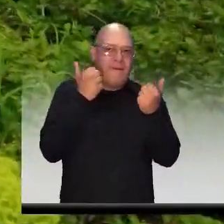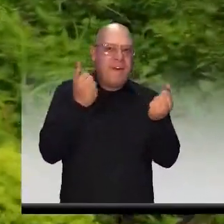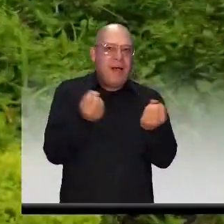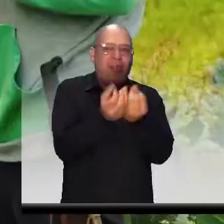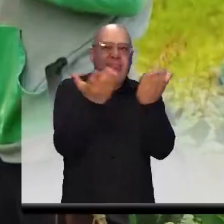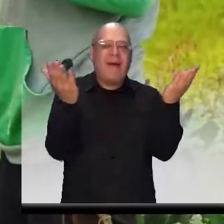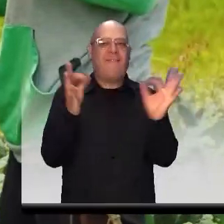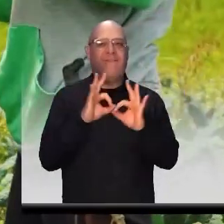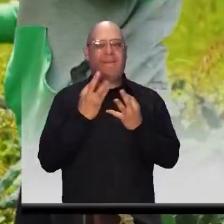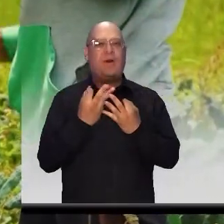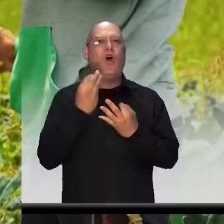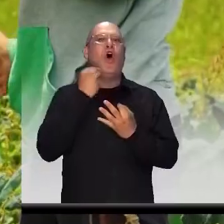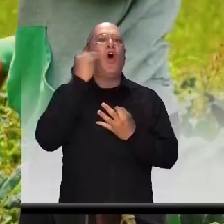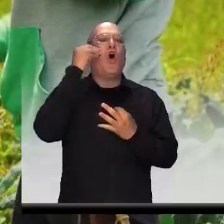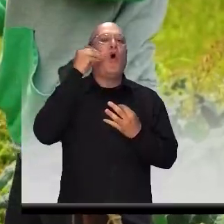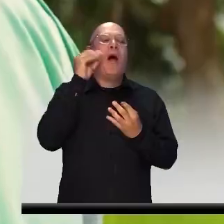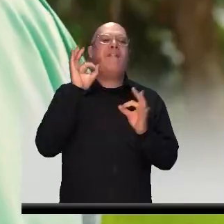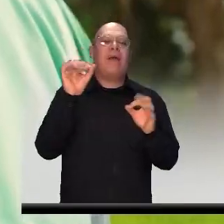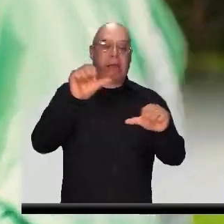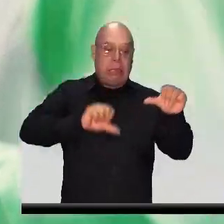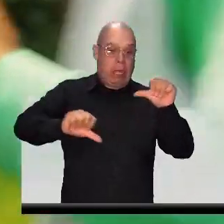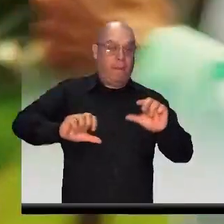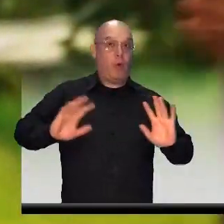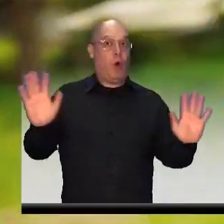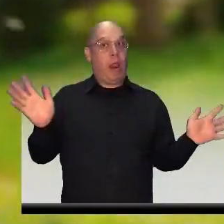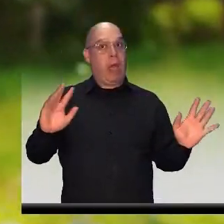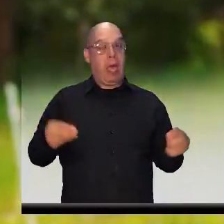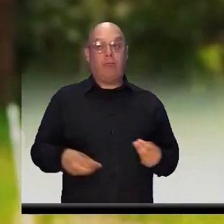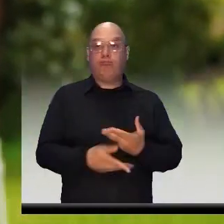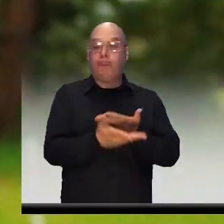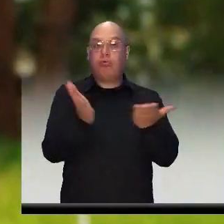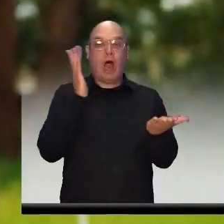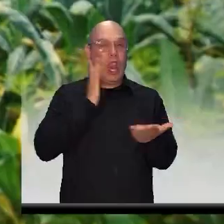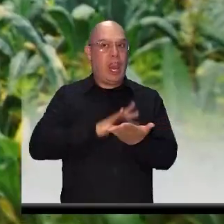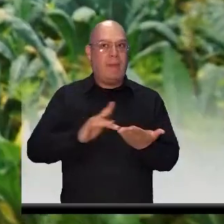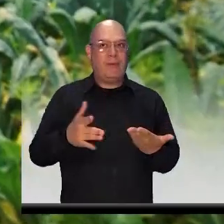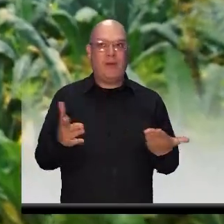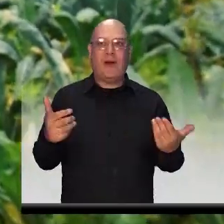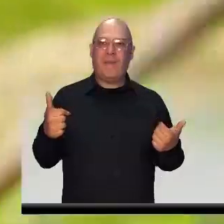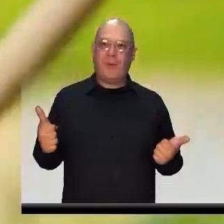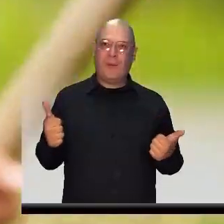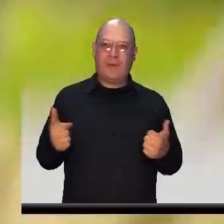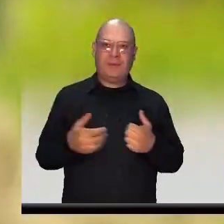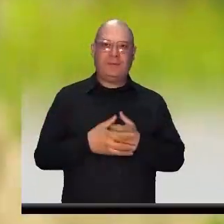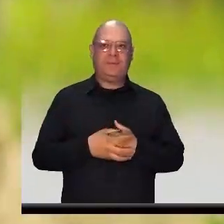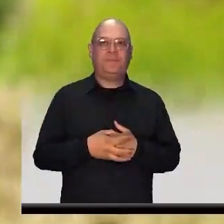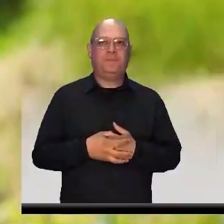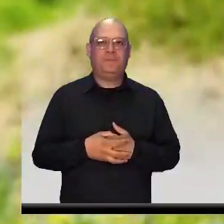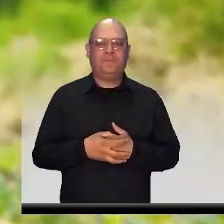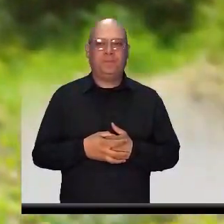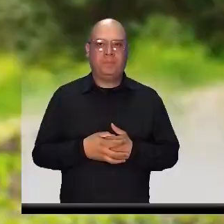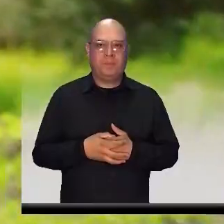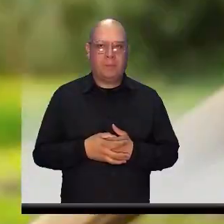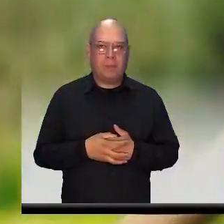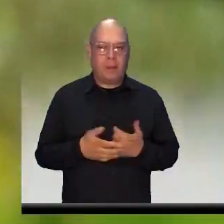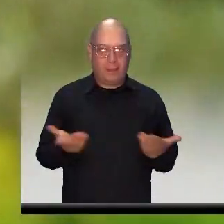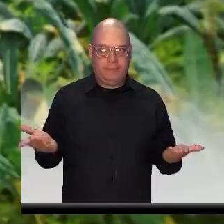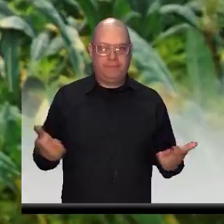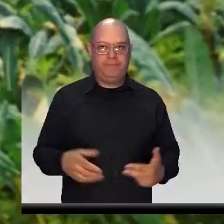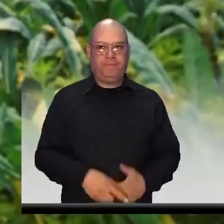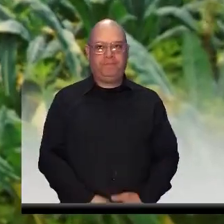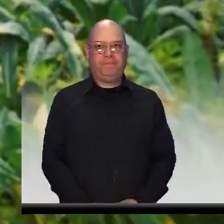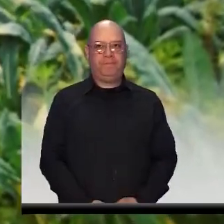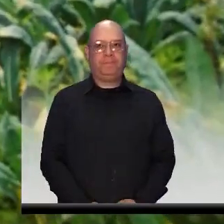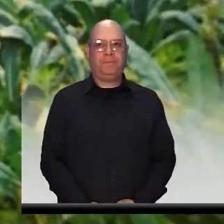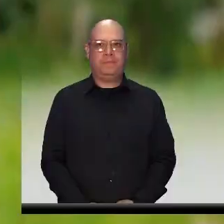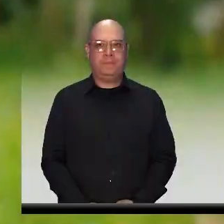los hogares, porque no le tiramos química. Ah, qué bueno, no, eso está súper bien, don Juan. Vamos a mover esta tierra. Después de moverla, la